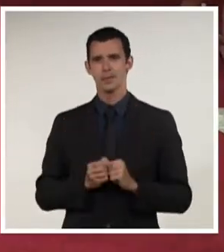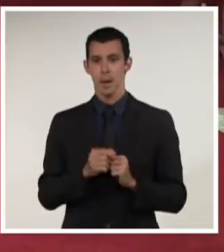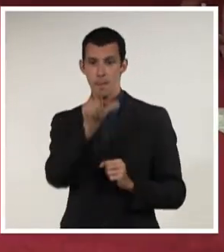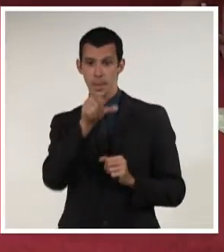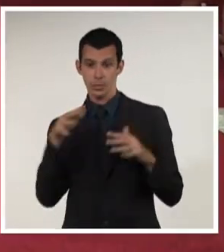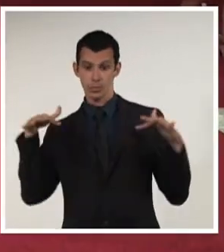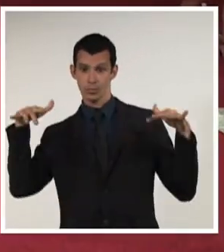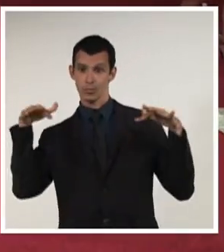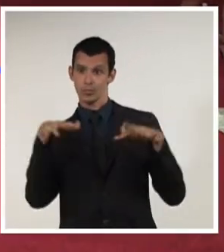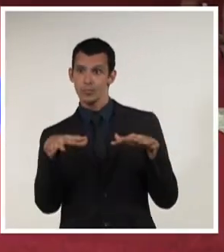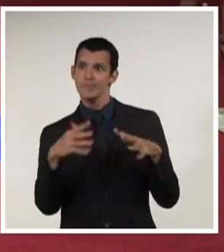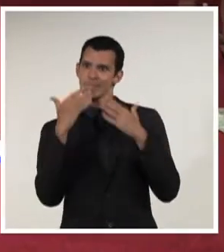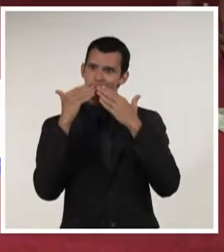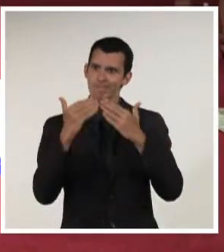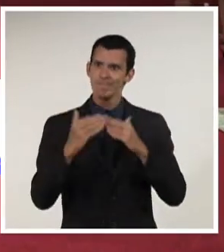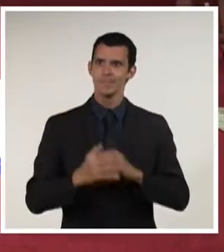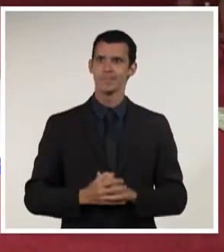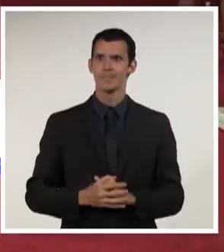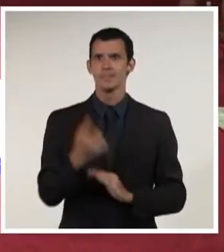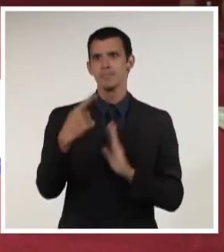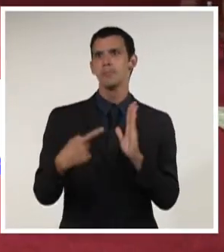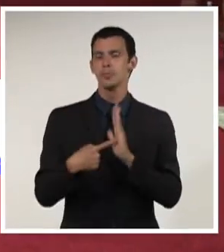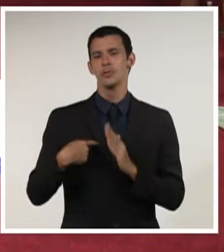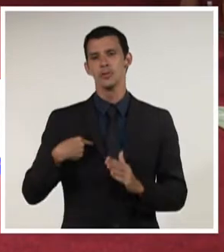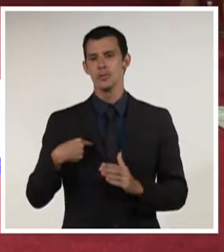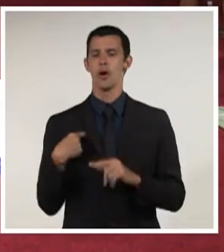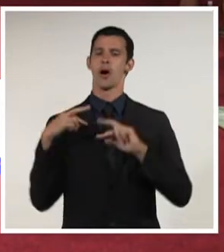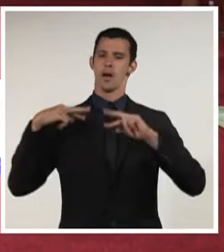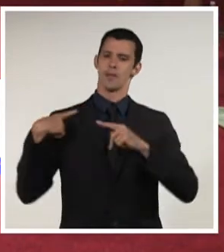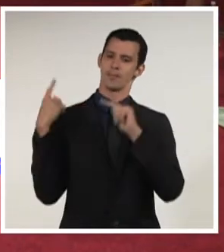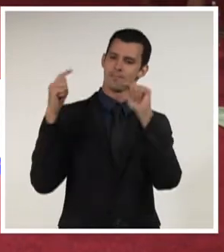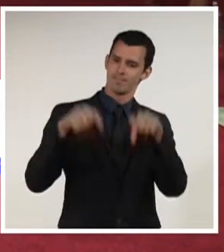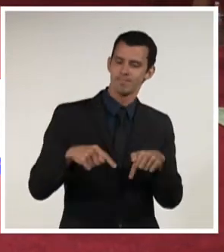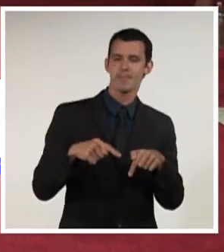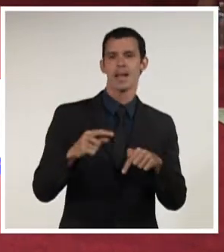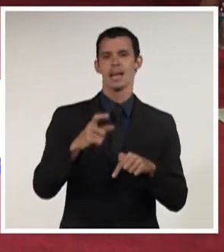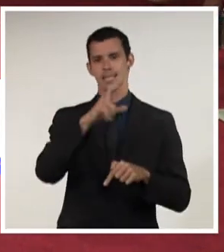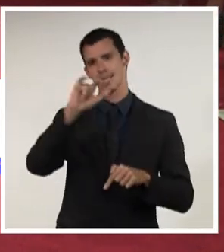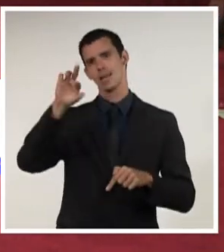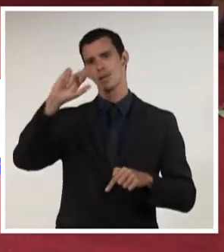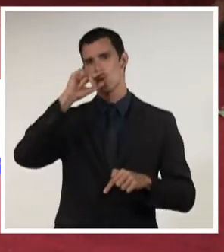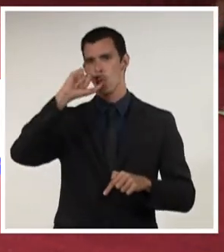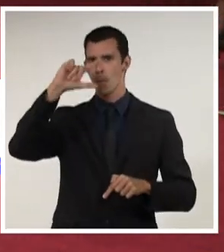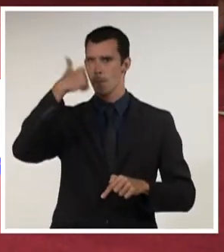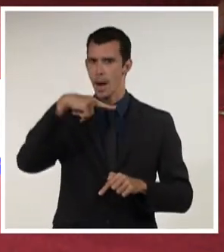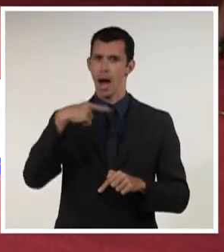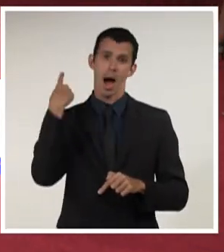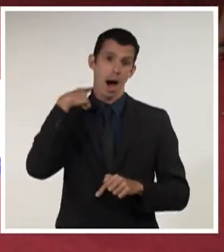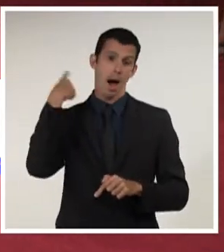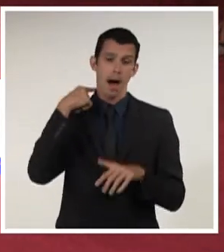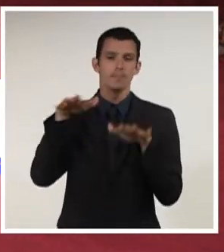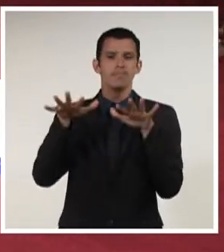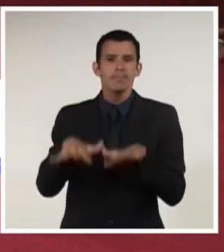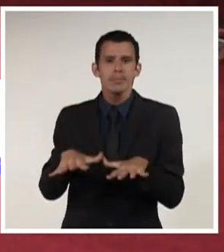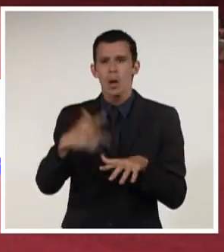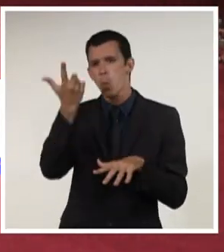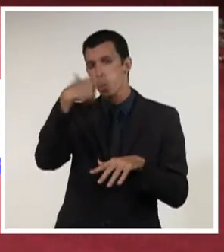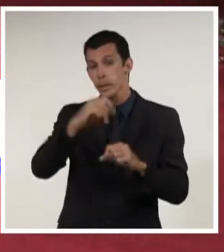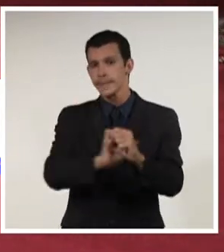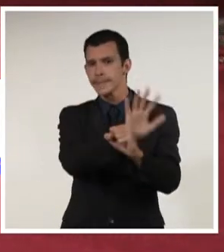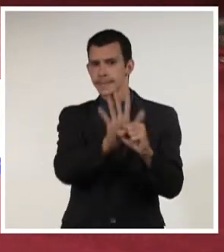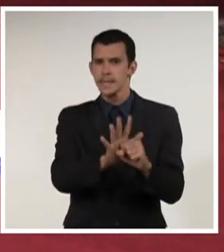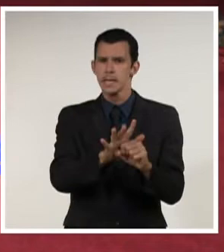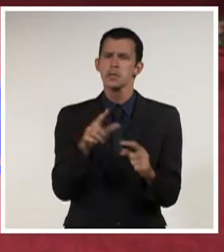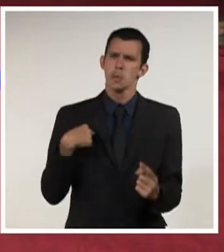circo super encantado por este puente que se abre para todos nosotros los artistas del circo después de una larga pausa producto de la pandemia he cogido varios